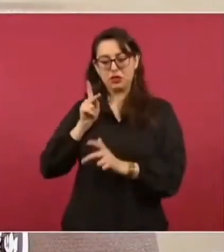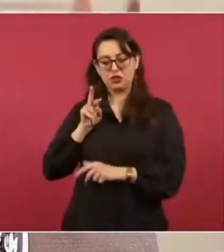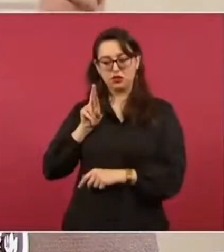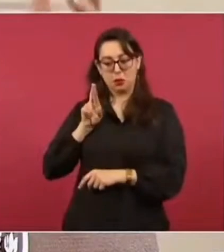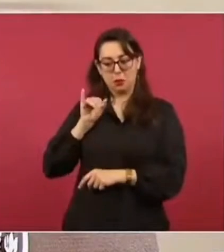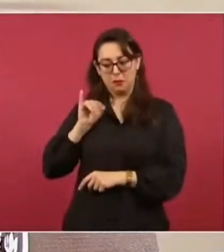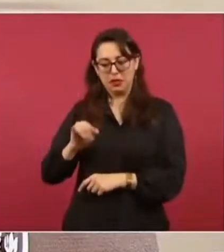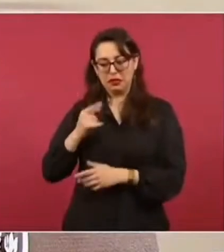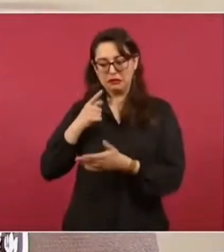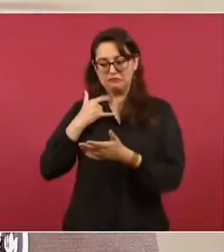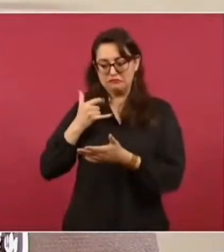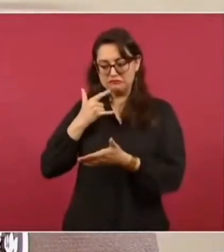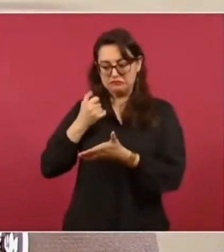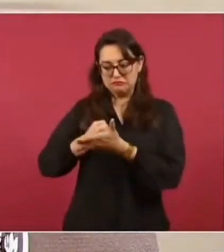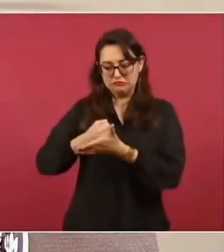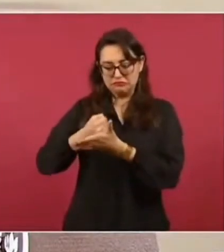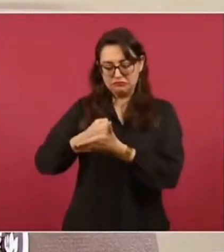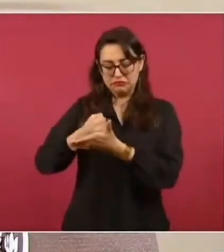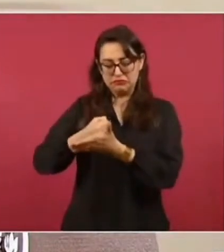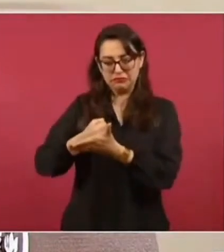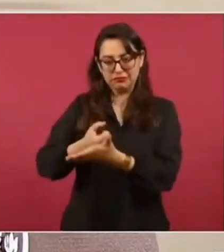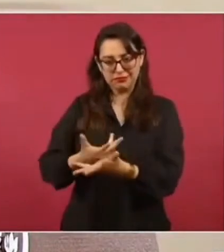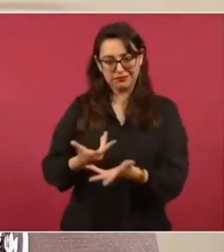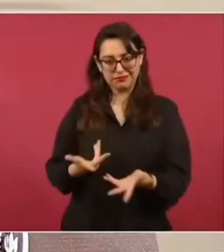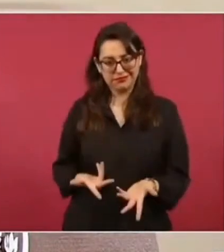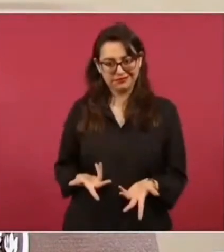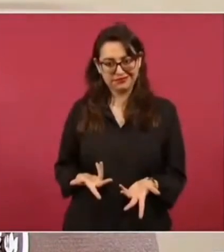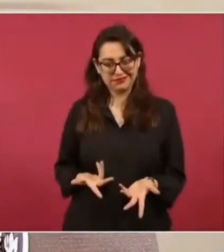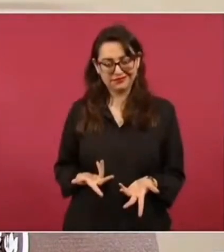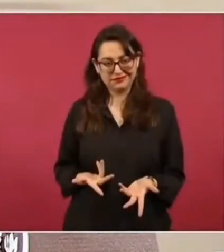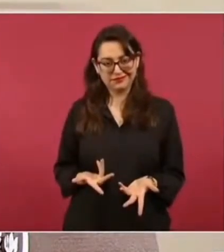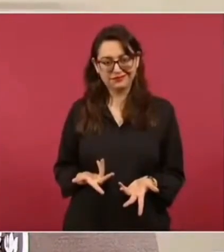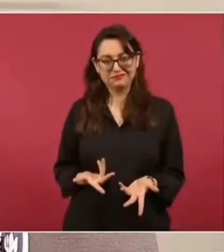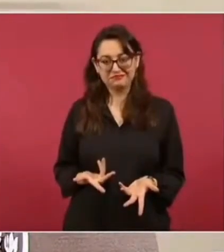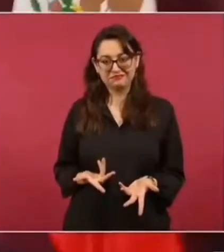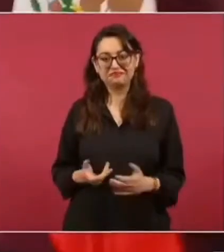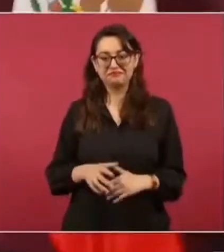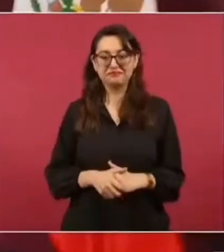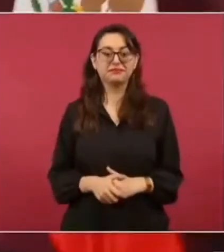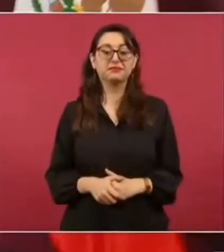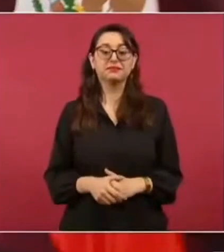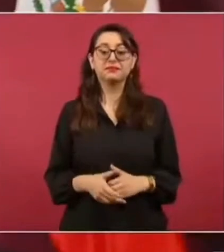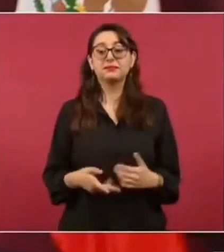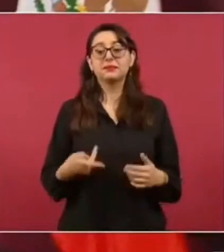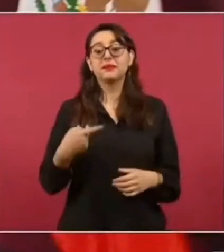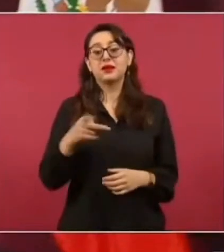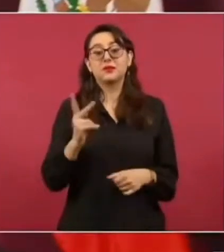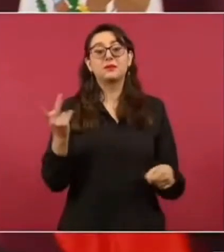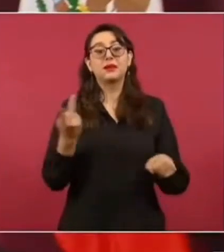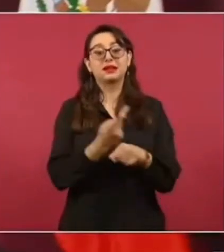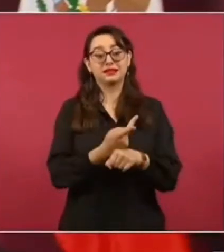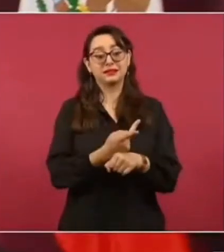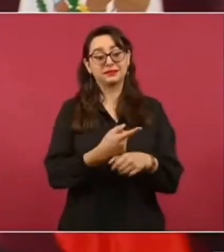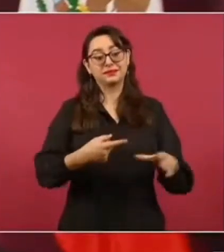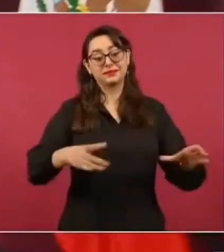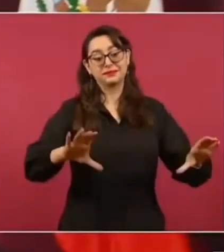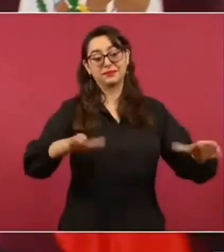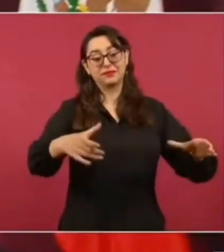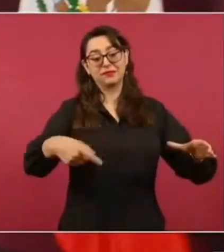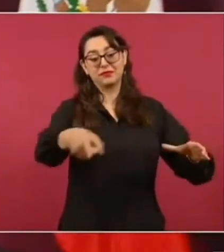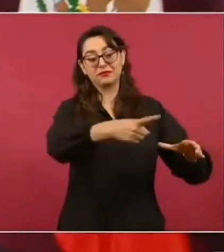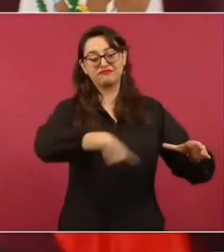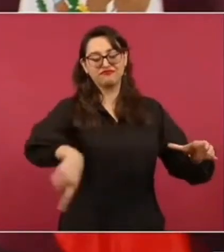los dirigentes de la revolución. Para el conservadurismo, la revolución